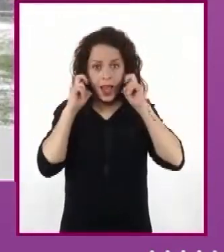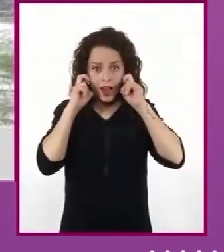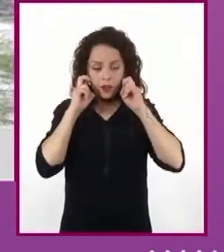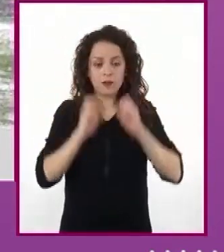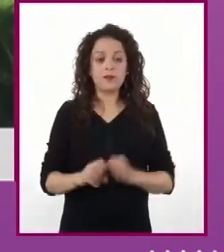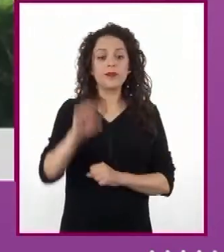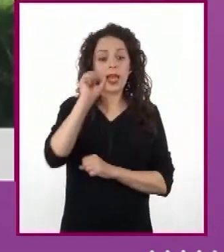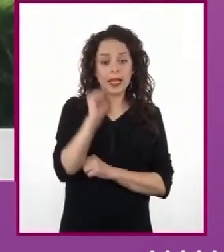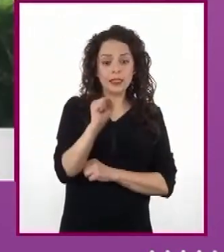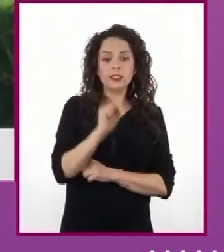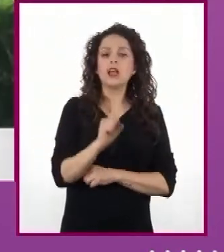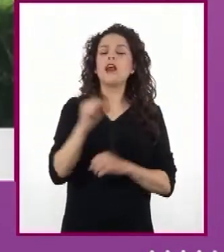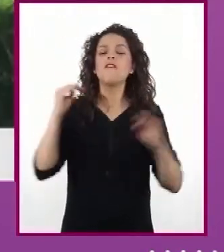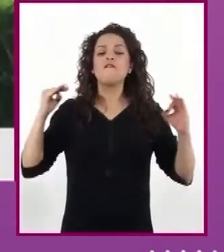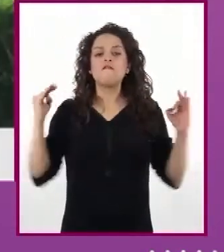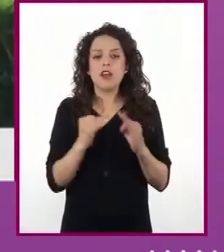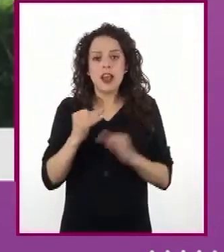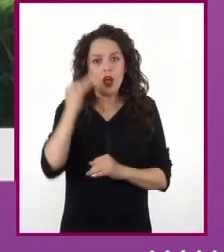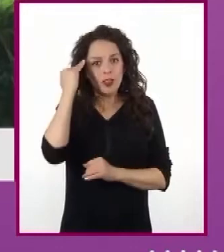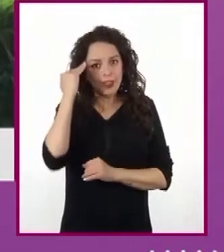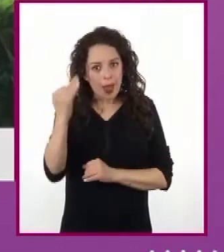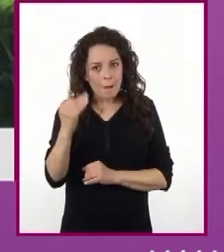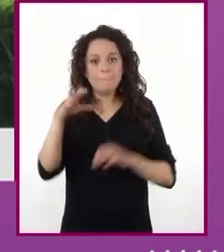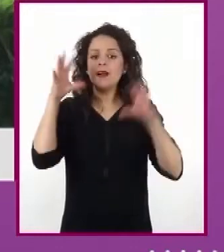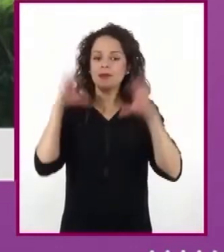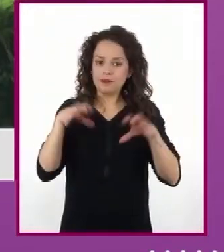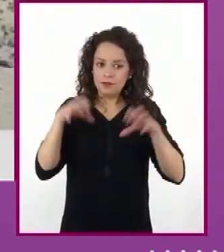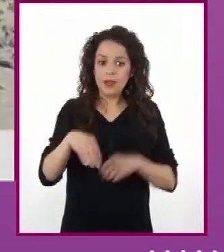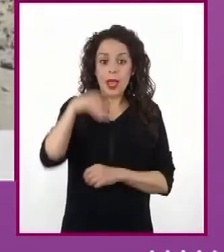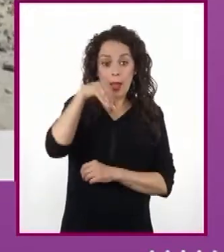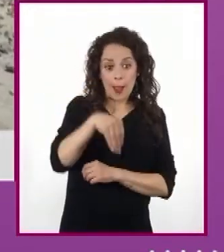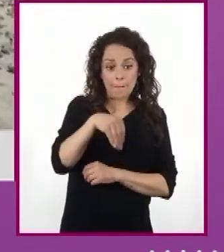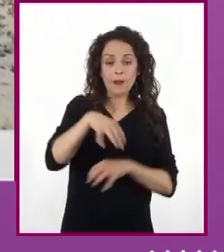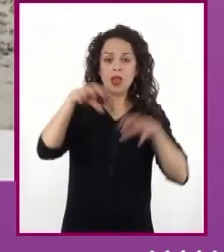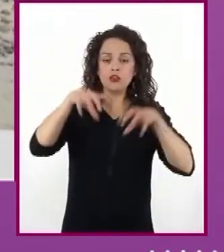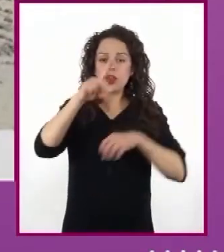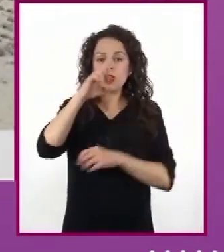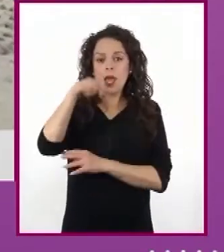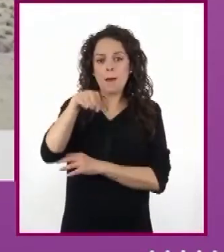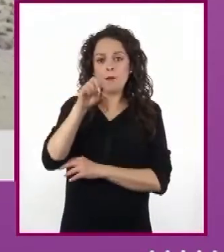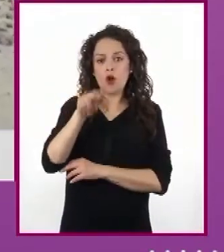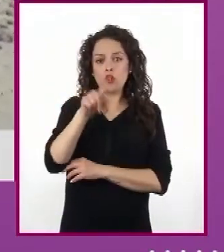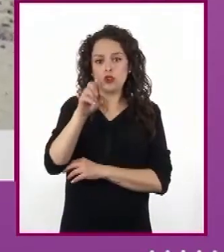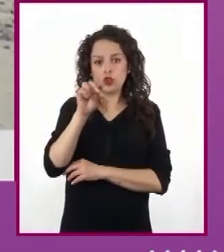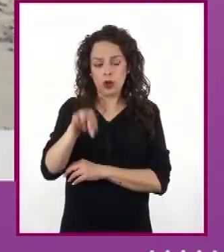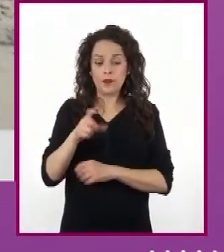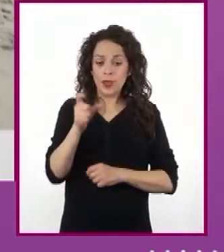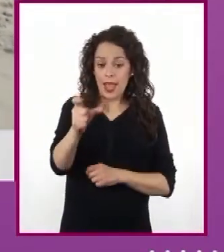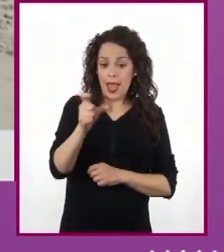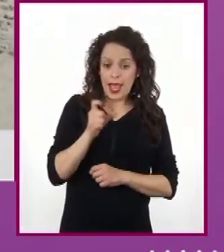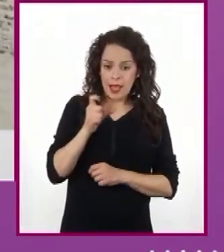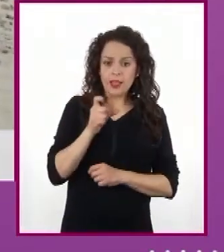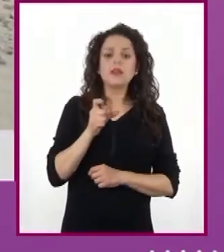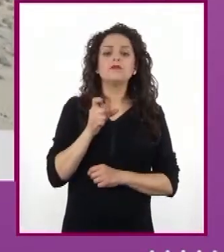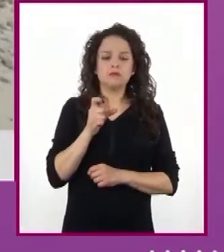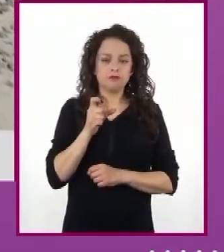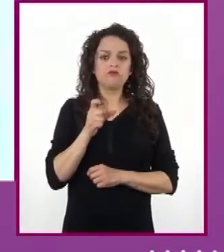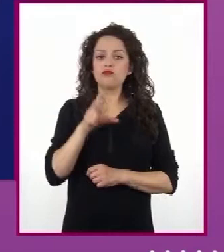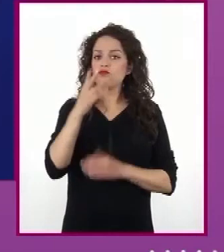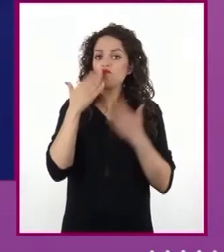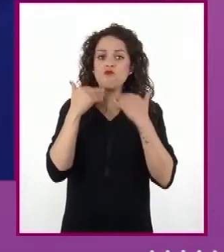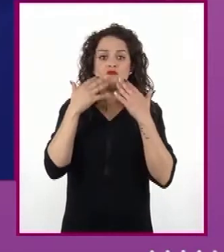invierno. M, lluvias de monzón. Y X, lluvias escasas todo el